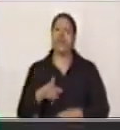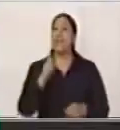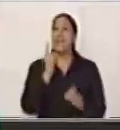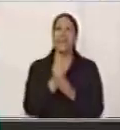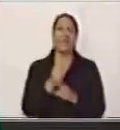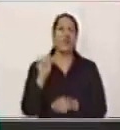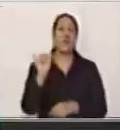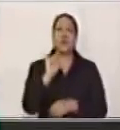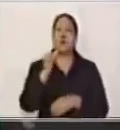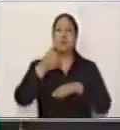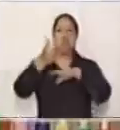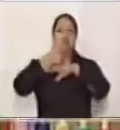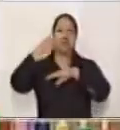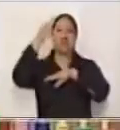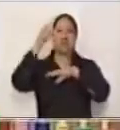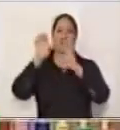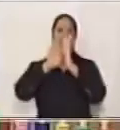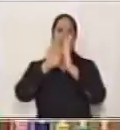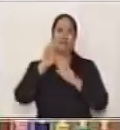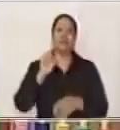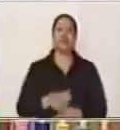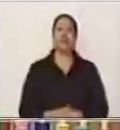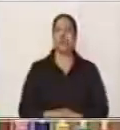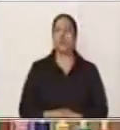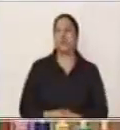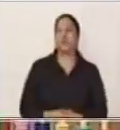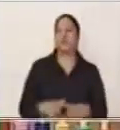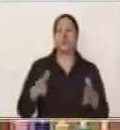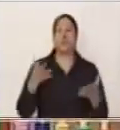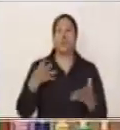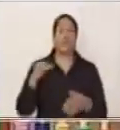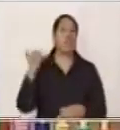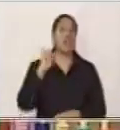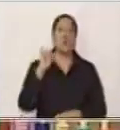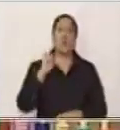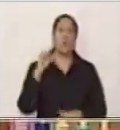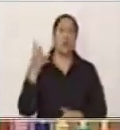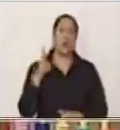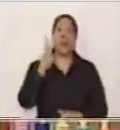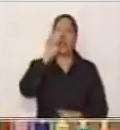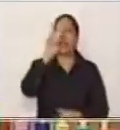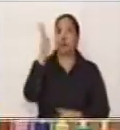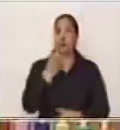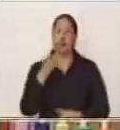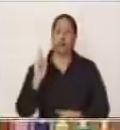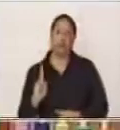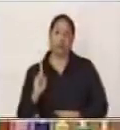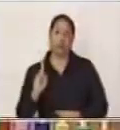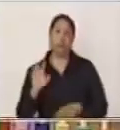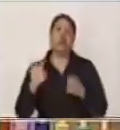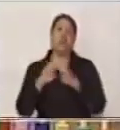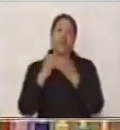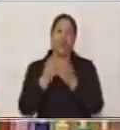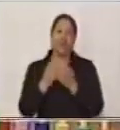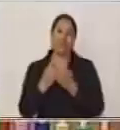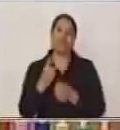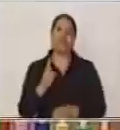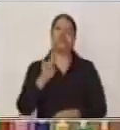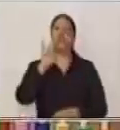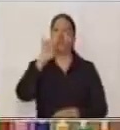arriba, que tenemos 2/1, quiere decir que esta fracción se convierte en entera.